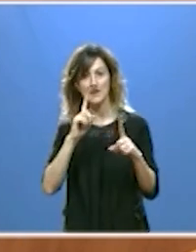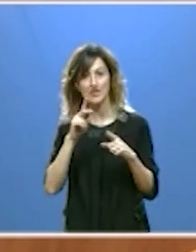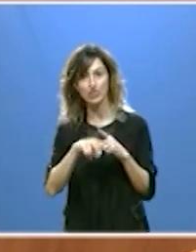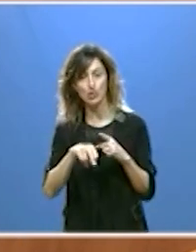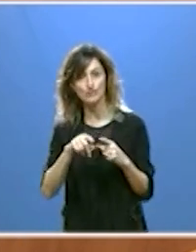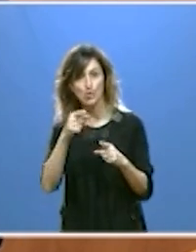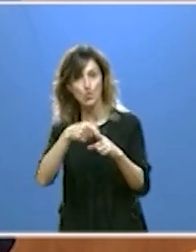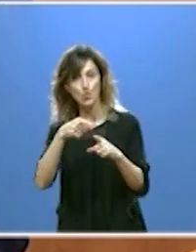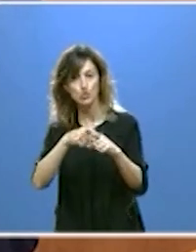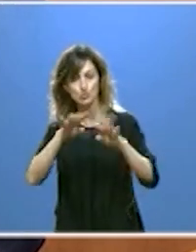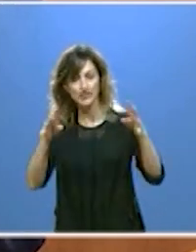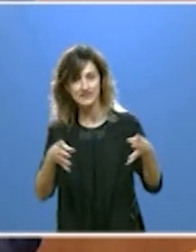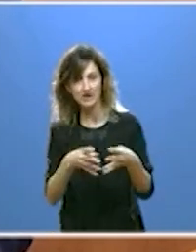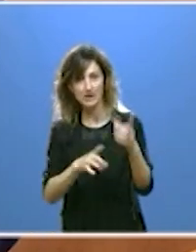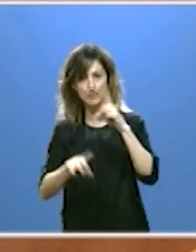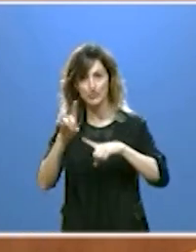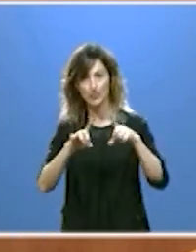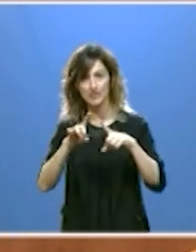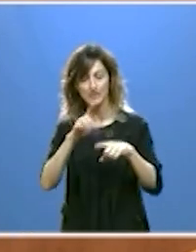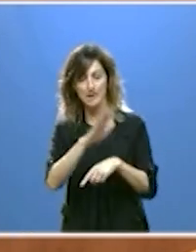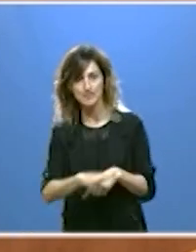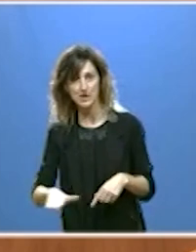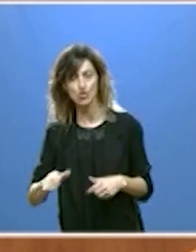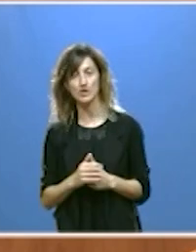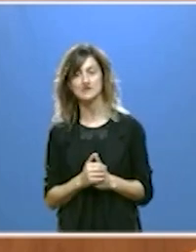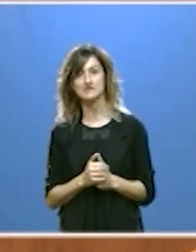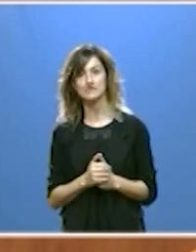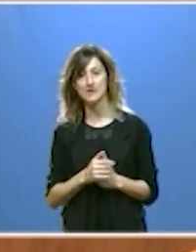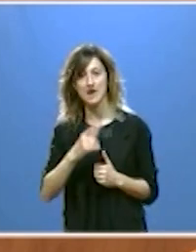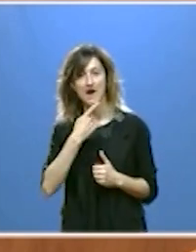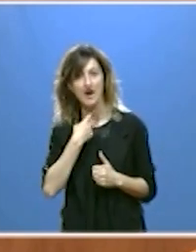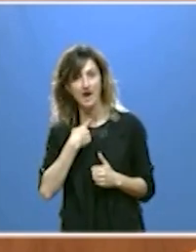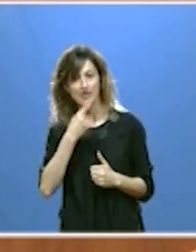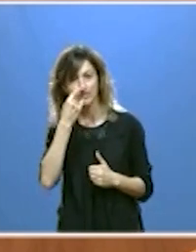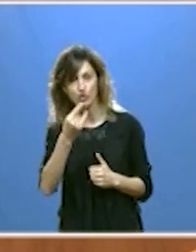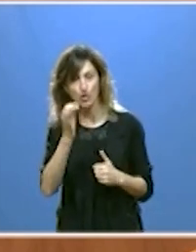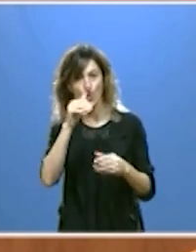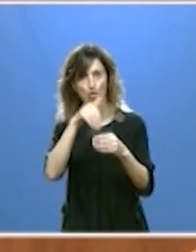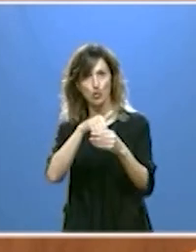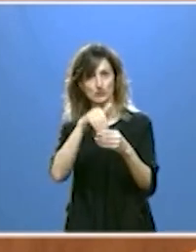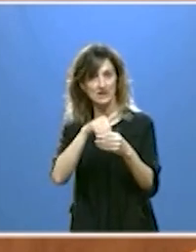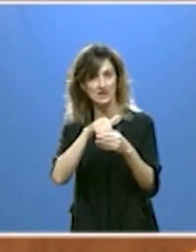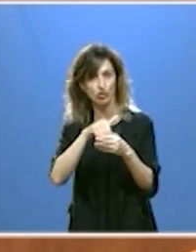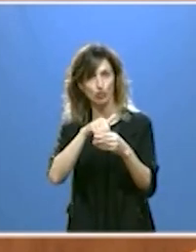uso problemático de internet por parte de los menores entre adicciones o contenidos